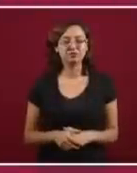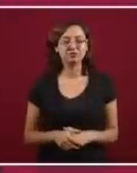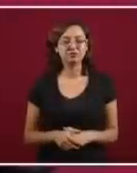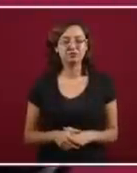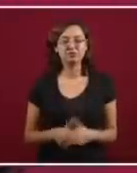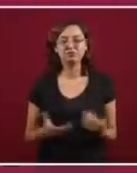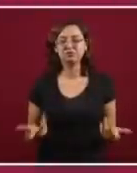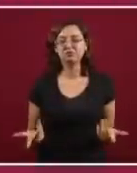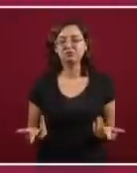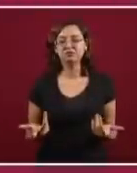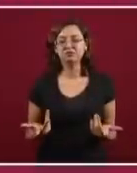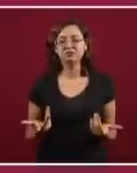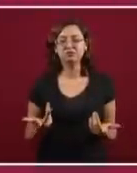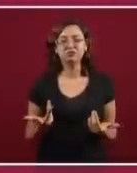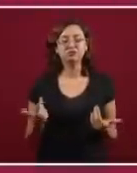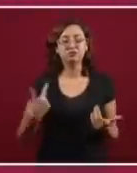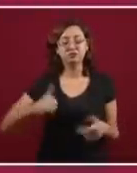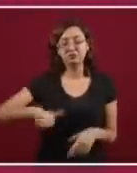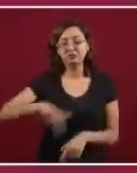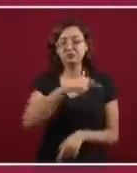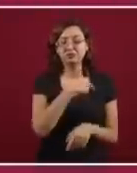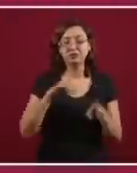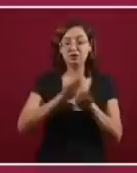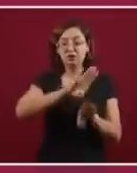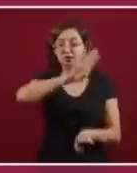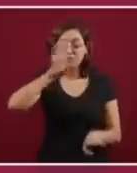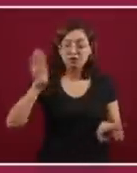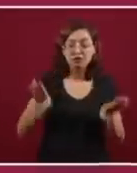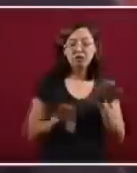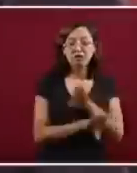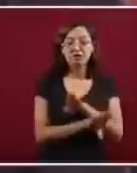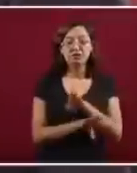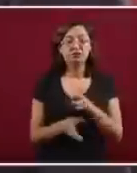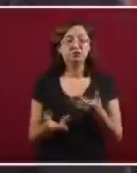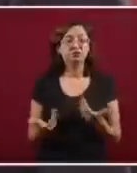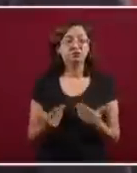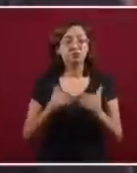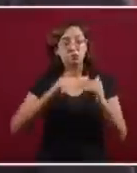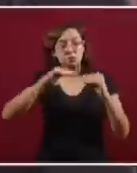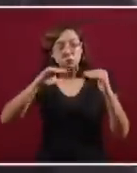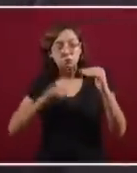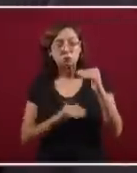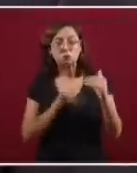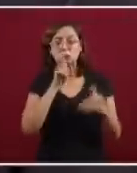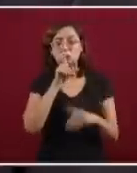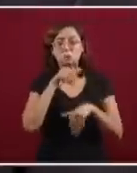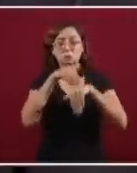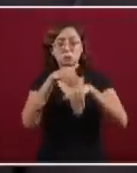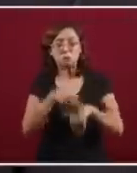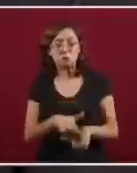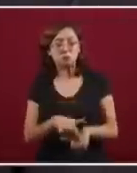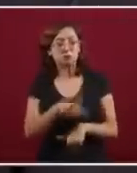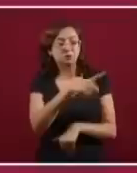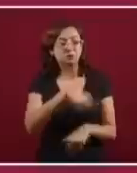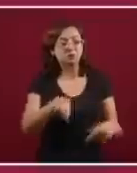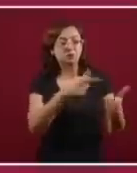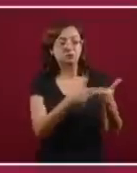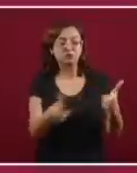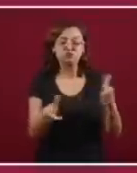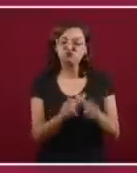y subordinados atados sometidos a ningún grupo de interés